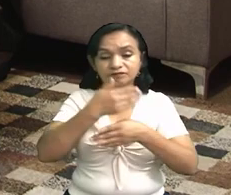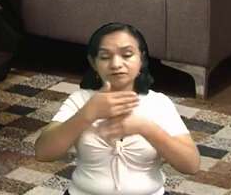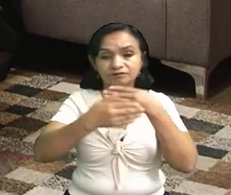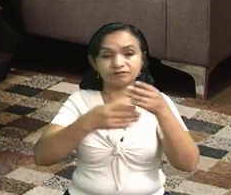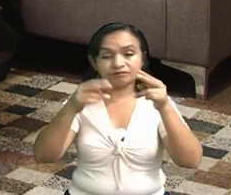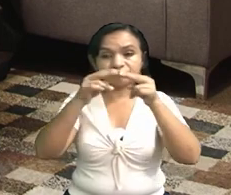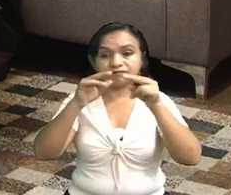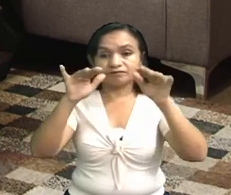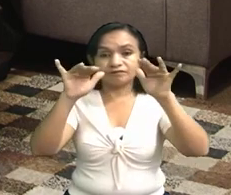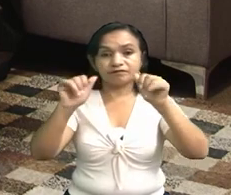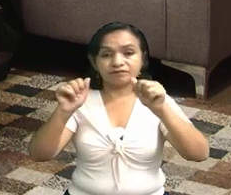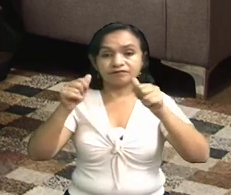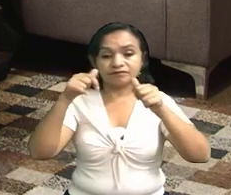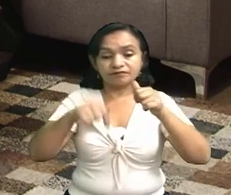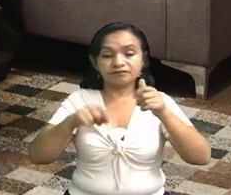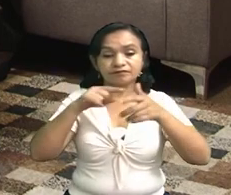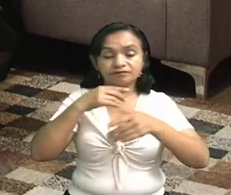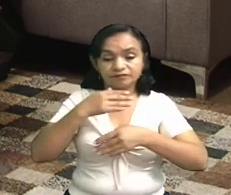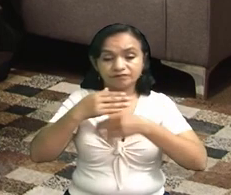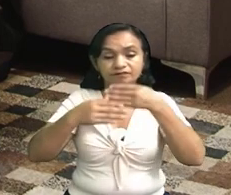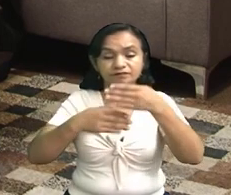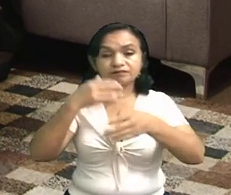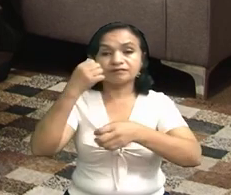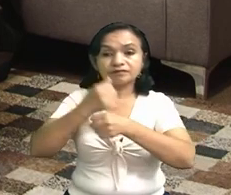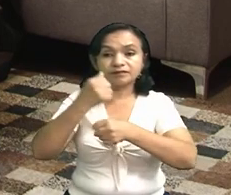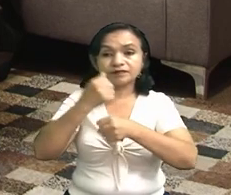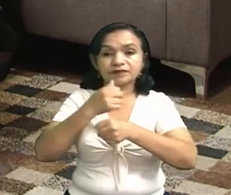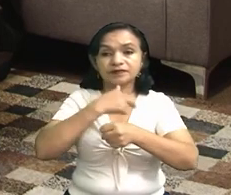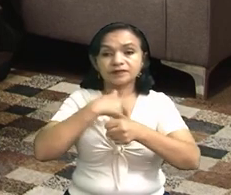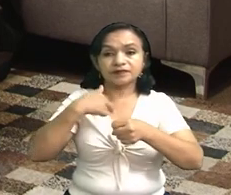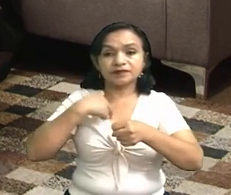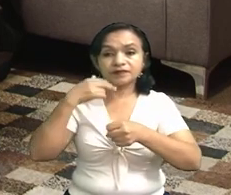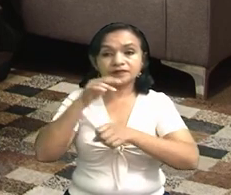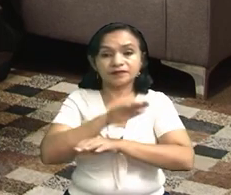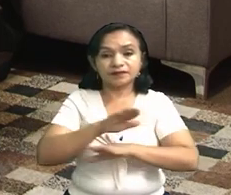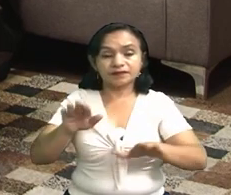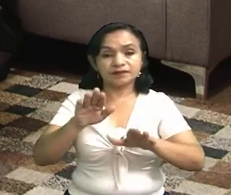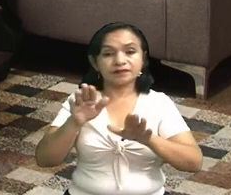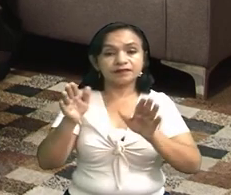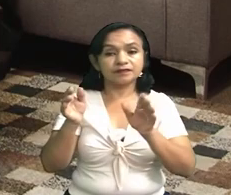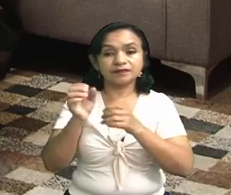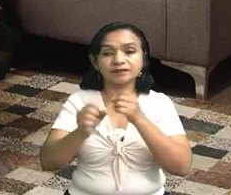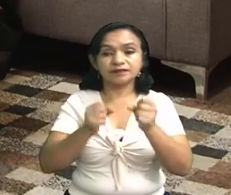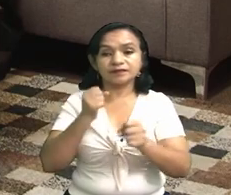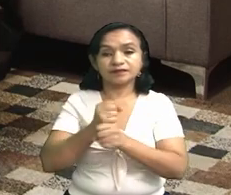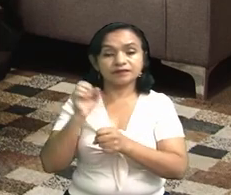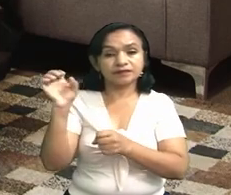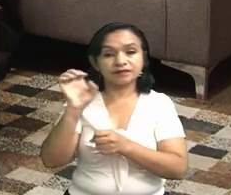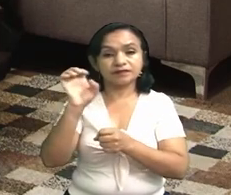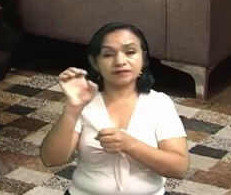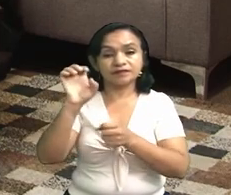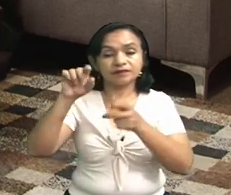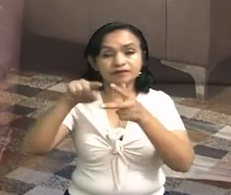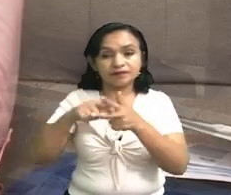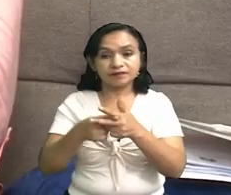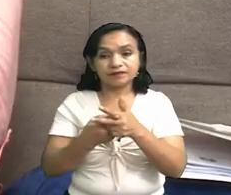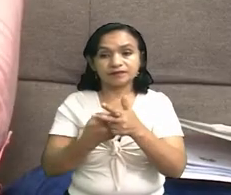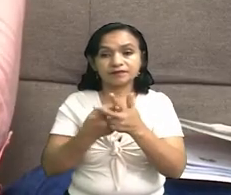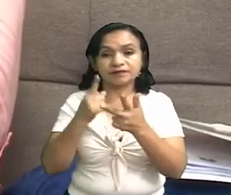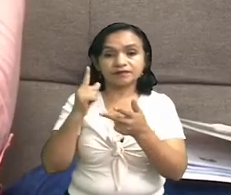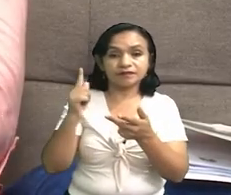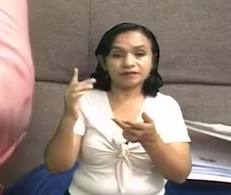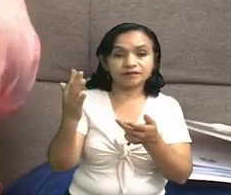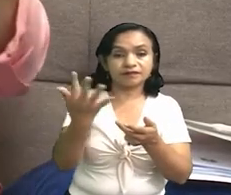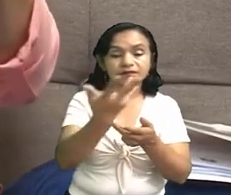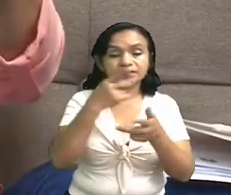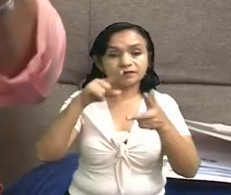estamos, todo esto hemos venido trabajando, vamos a cerrar el año en ya tres con, meses. Y en enero se entra fuerte con todo esto para